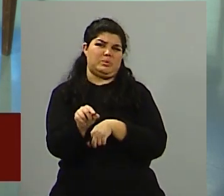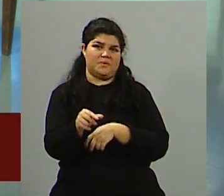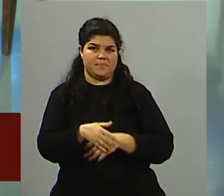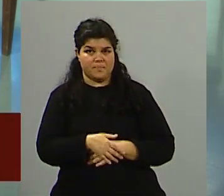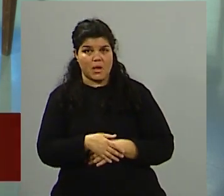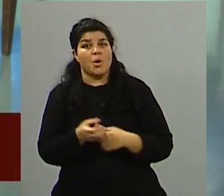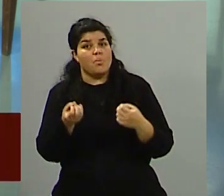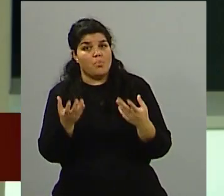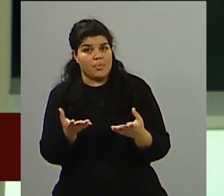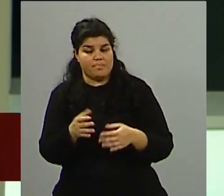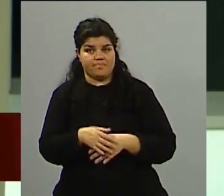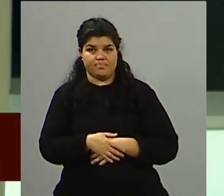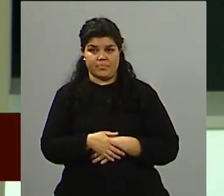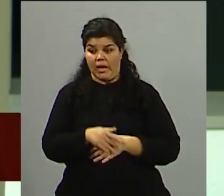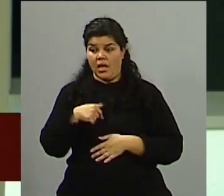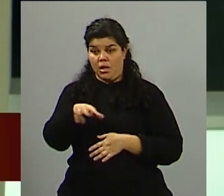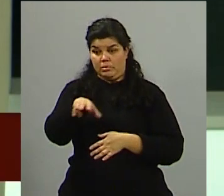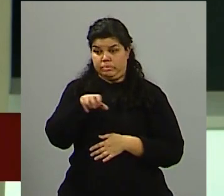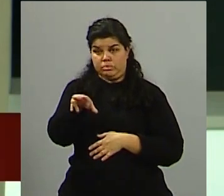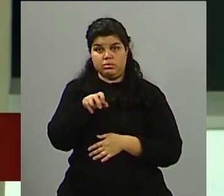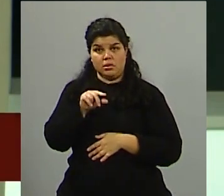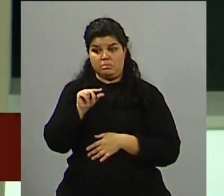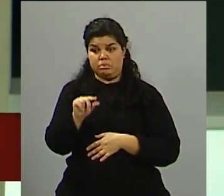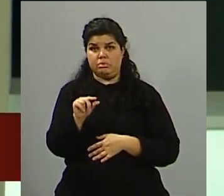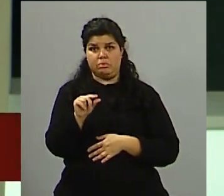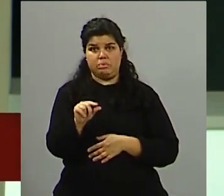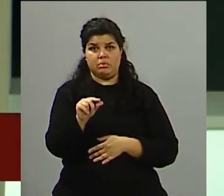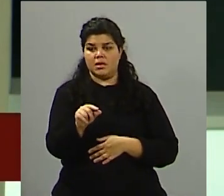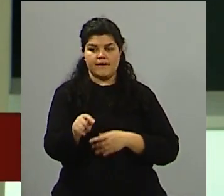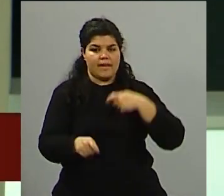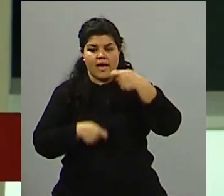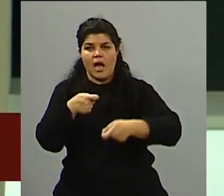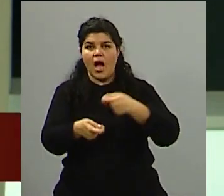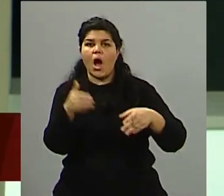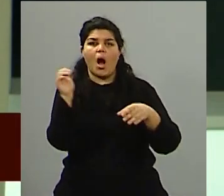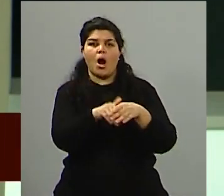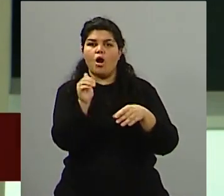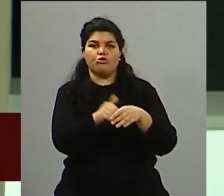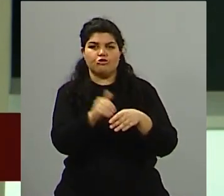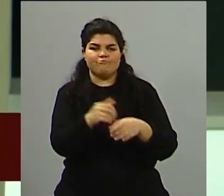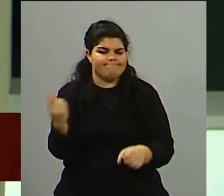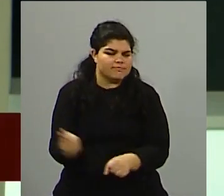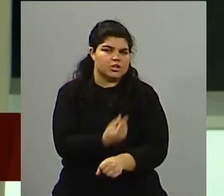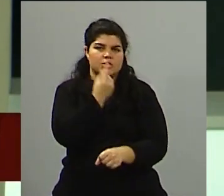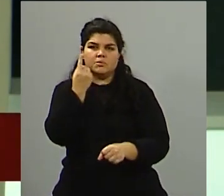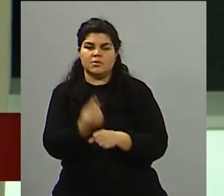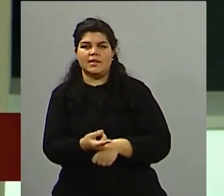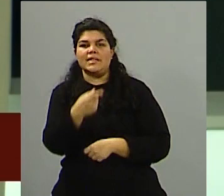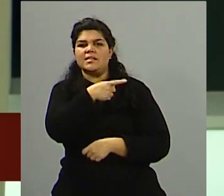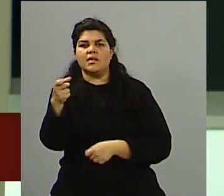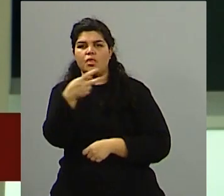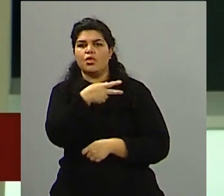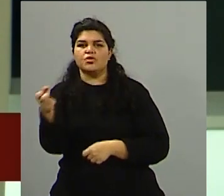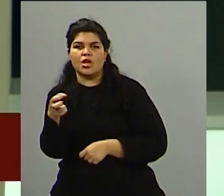poca plata, no tenés el acceso a generar un ahorro suficiente como para, por ejemplo, eventualmente comprarte una casa. Si vos ahorras 100, 200 dólares por